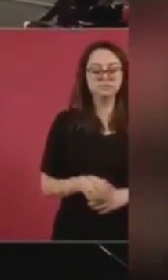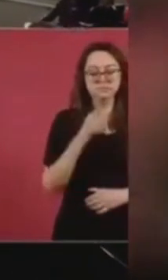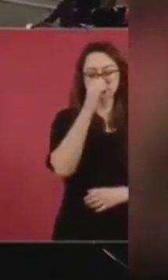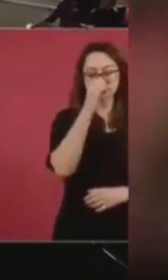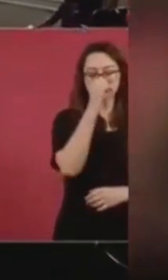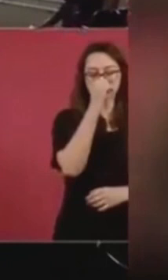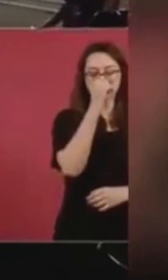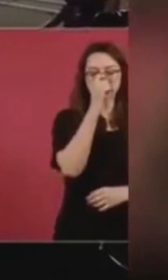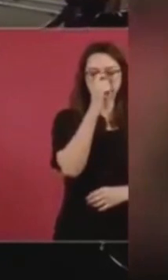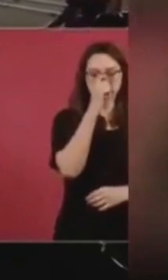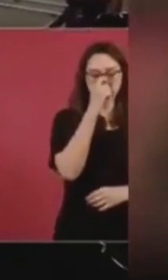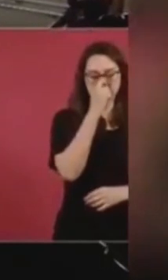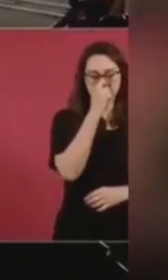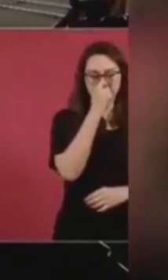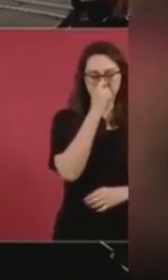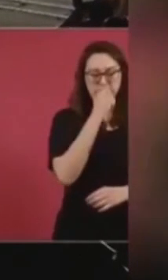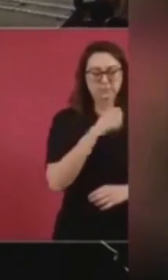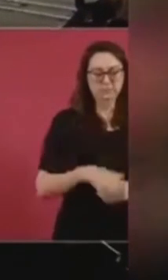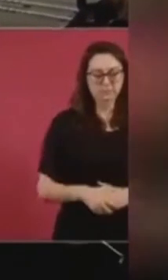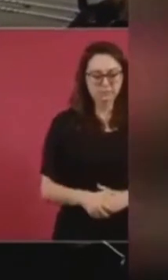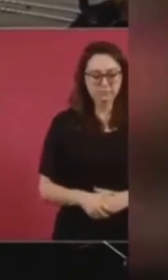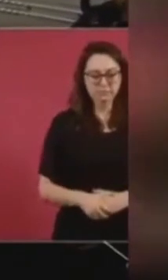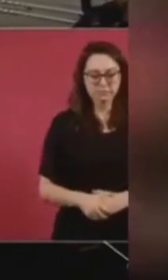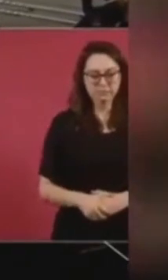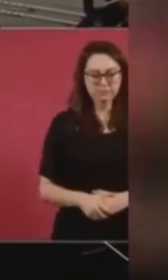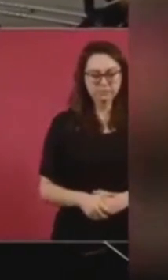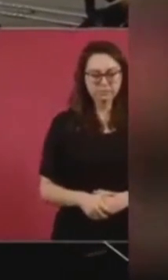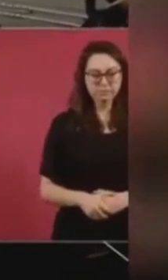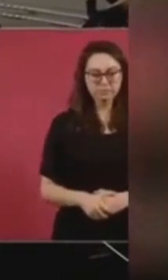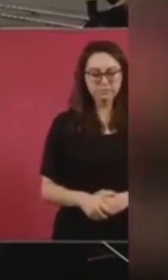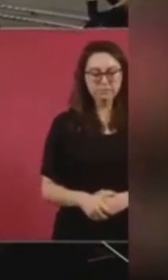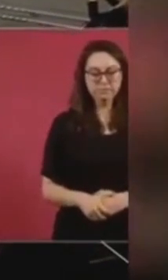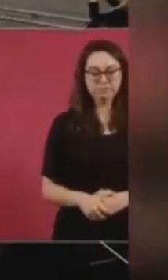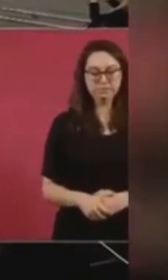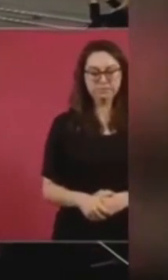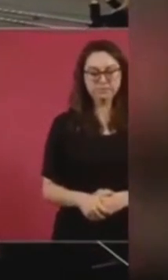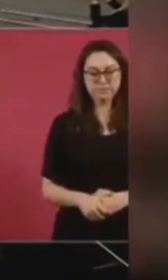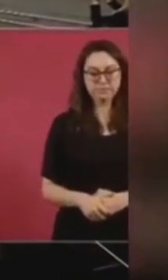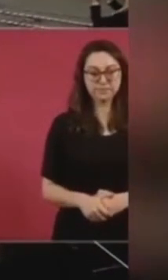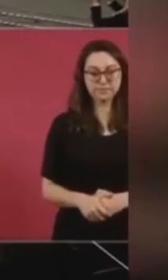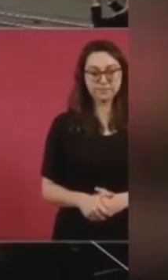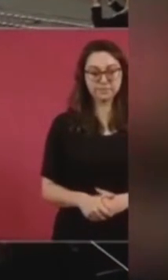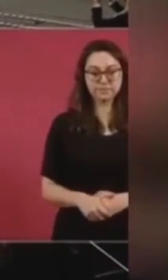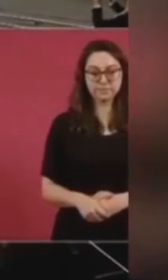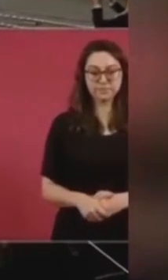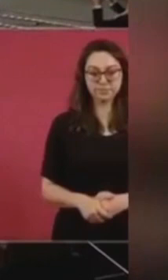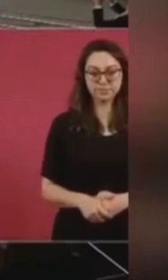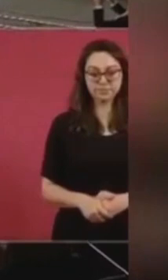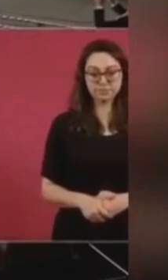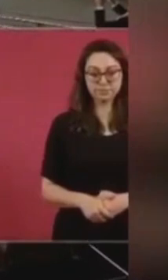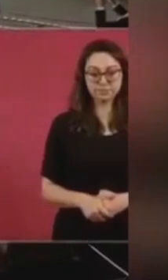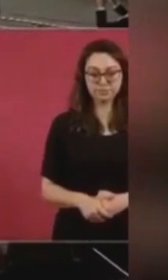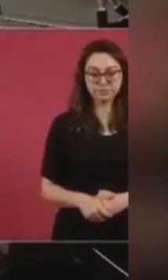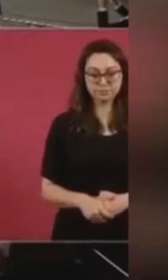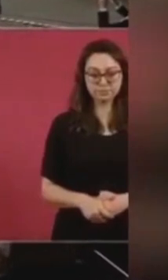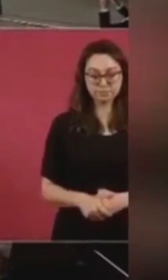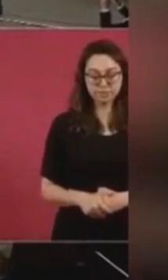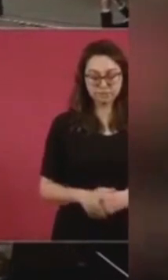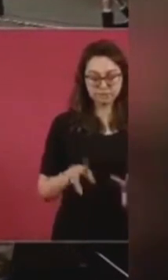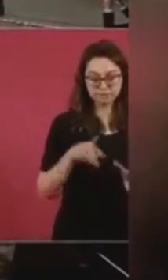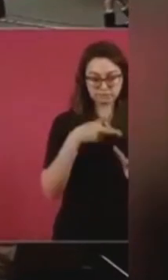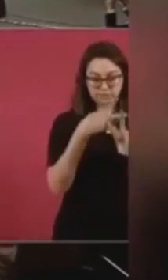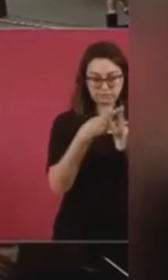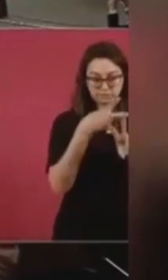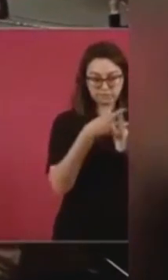manda una señal diciendo pues la ley se puede aplicar de la forma en la que yo quiera, a quien yo quiera, de forma totalmente